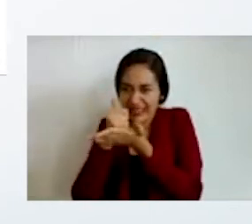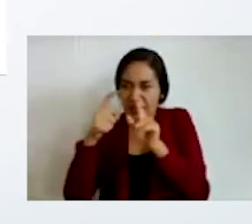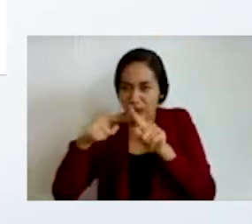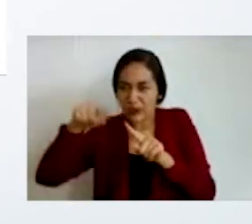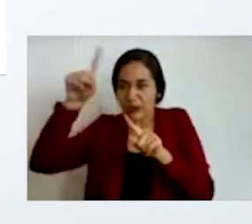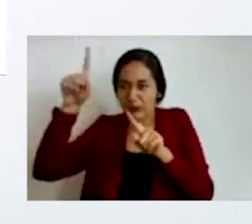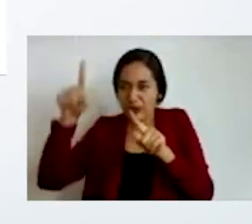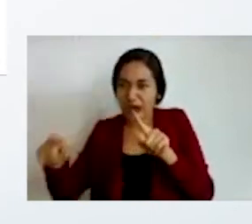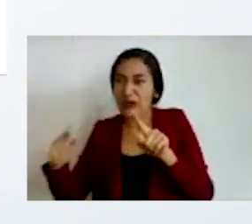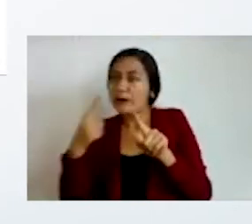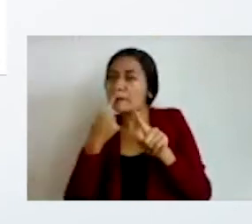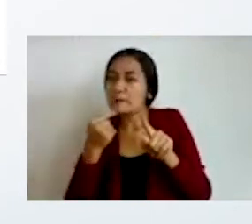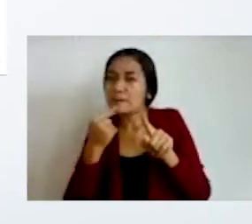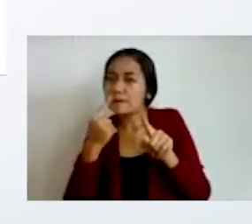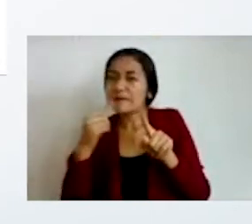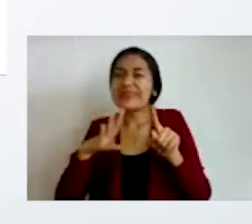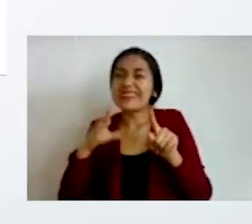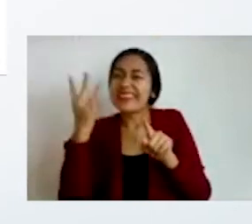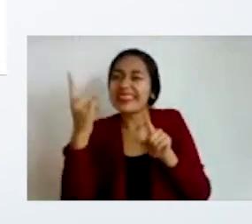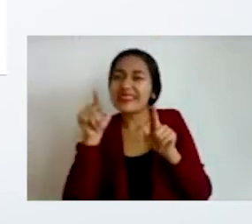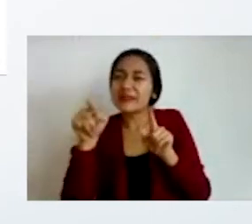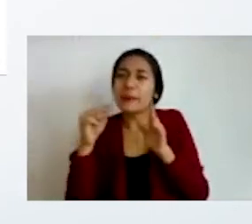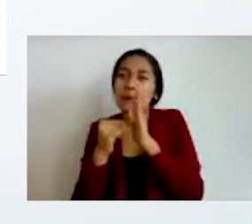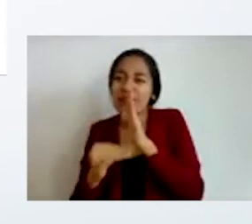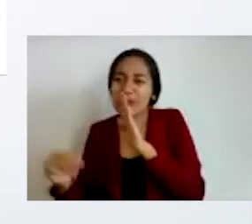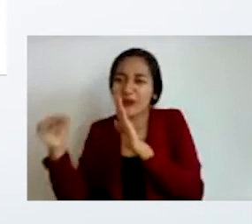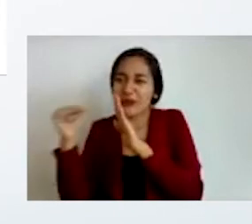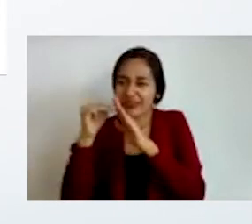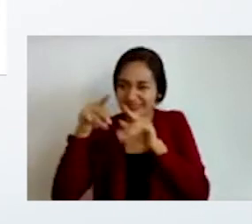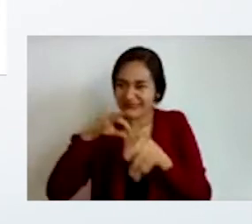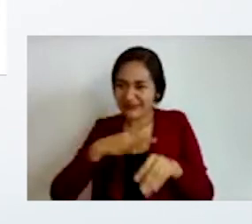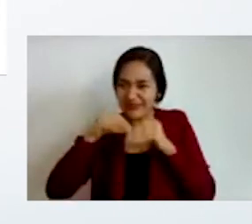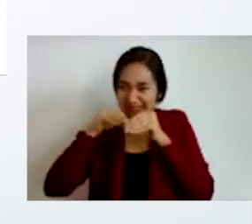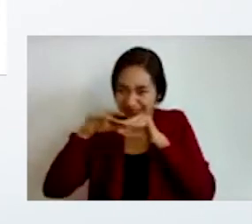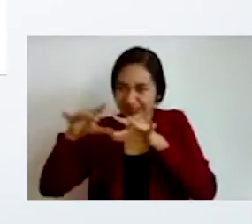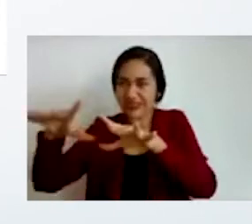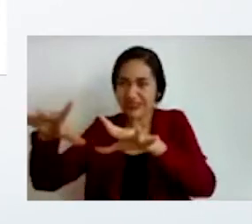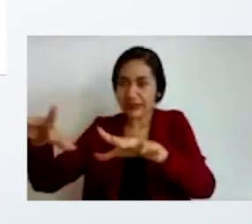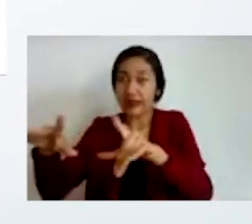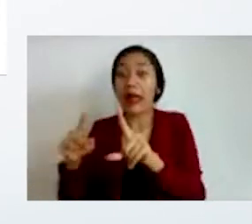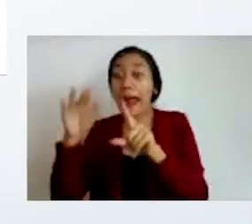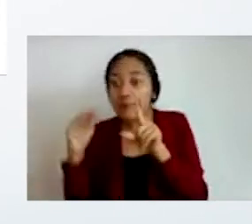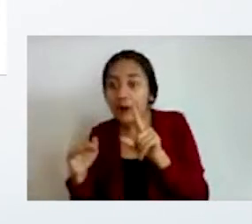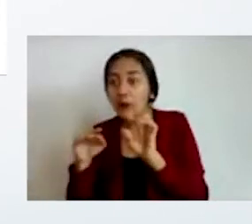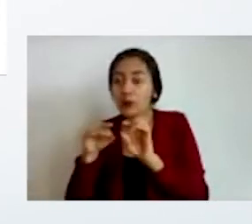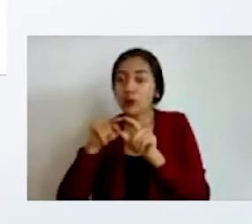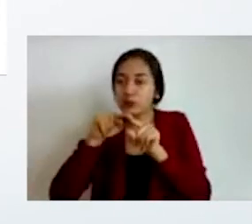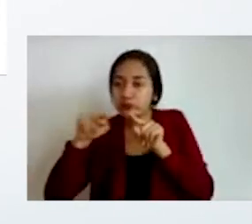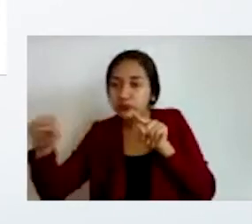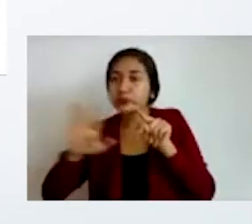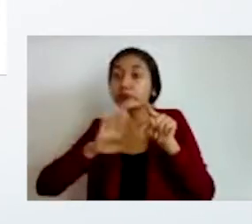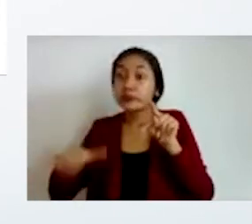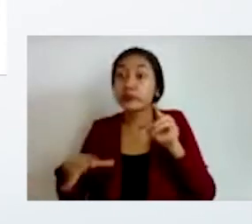3 millones de infecciones y la línea de muertes 320,000 en lugar de 1